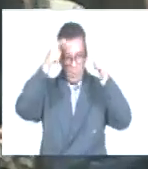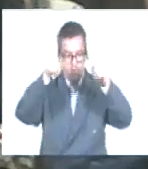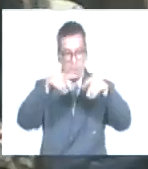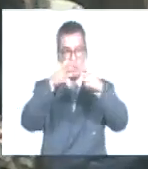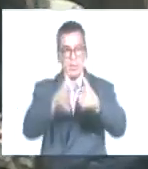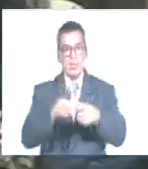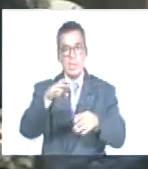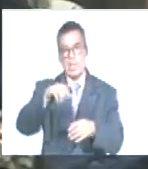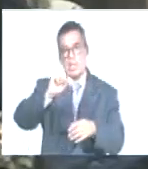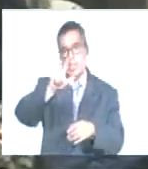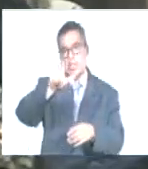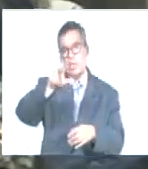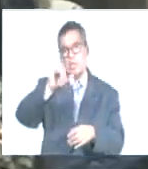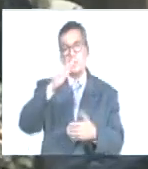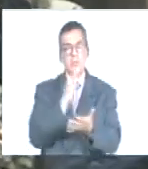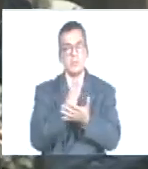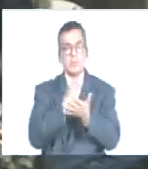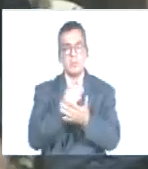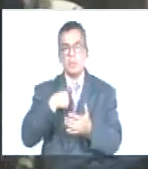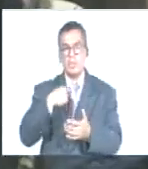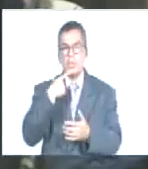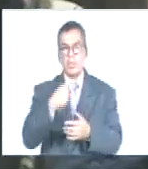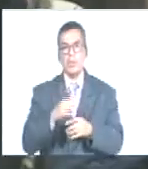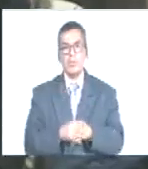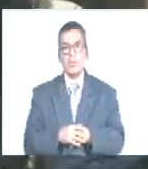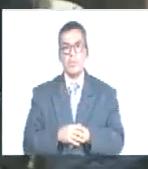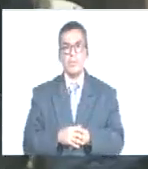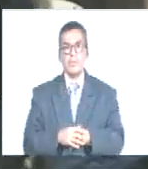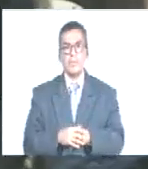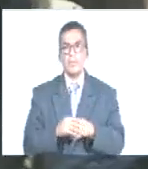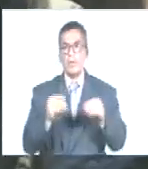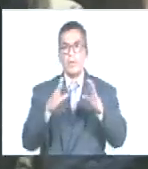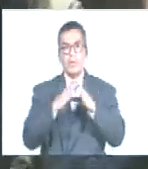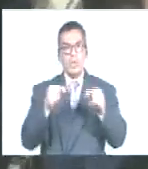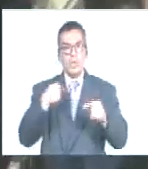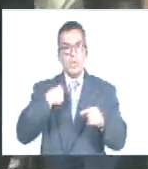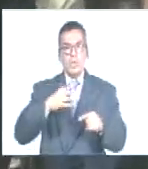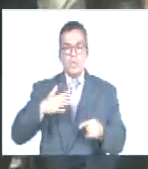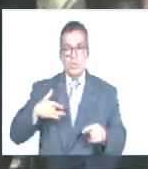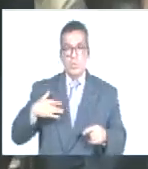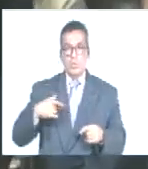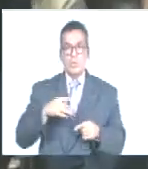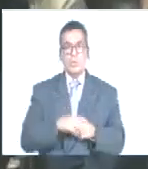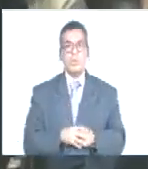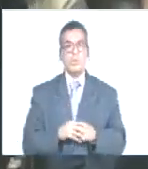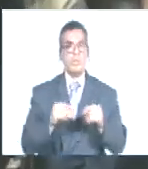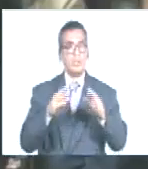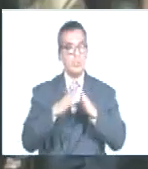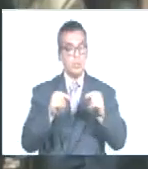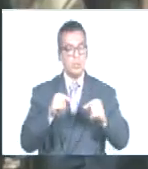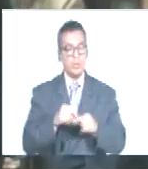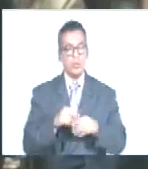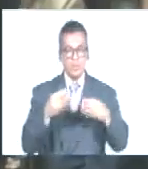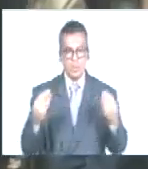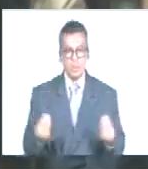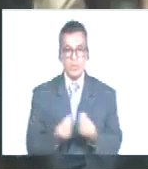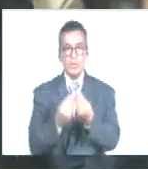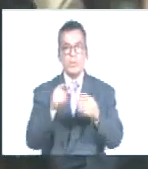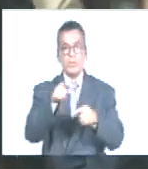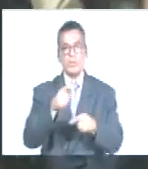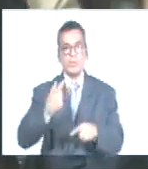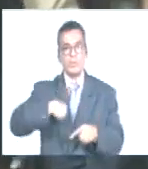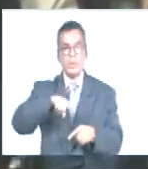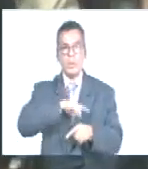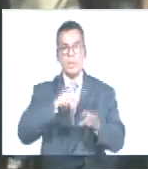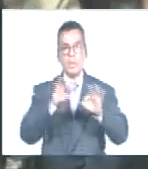Primera incluso, siempre nos dijo que todos los seres son sintientes, todos los seres nos acompañan y forman parte de